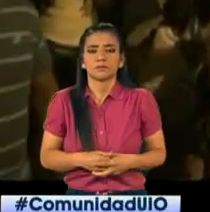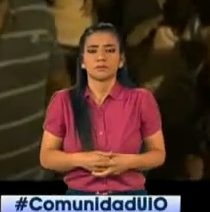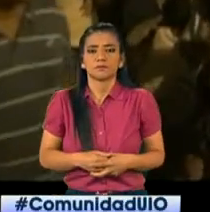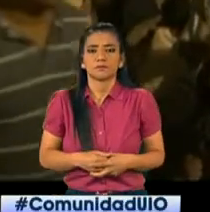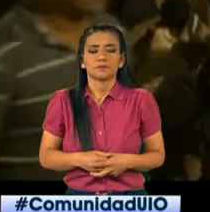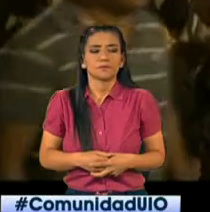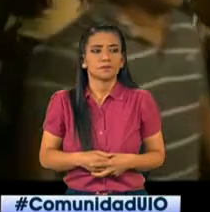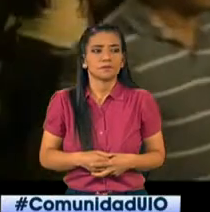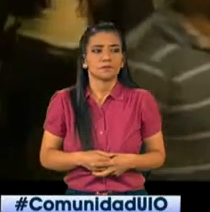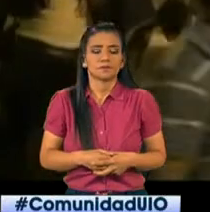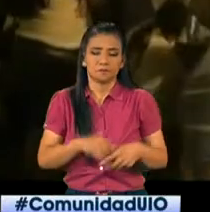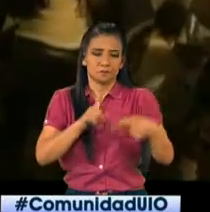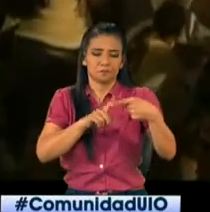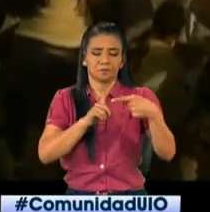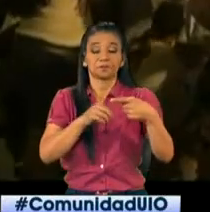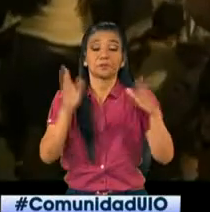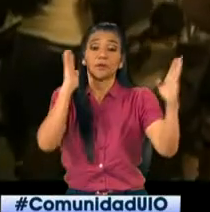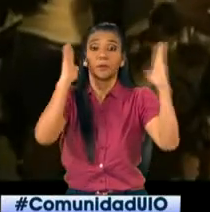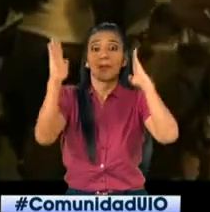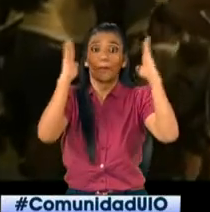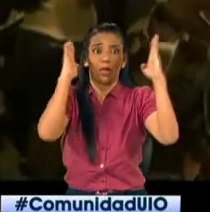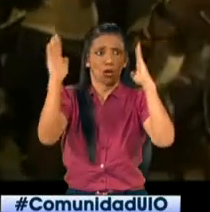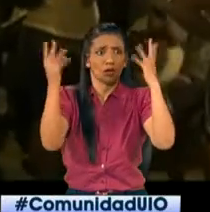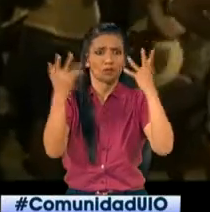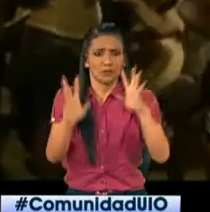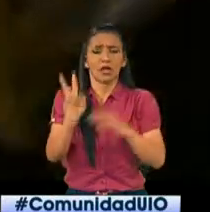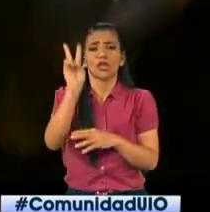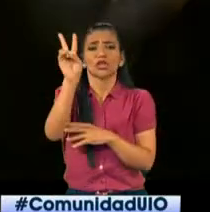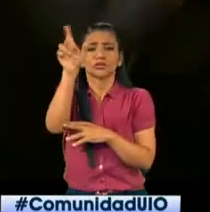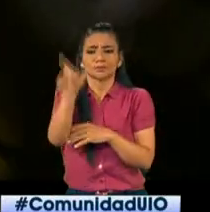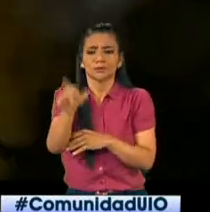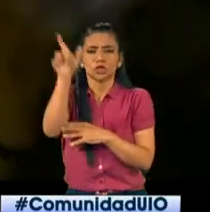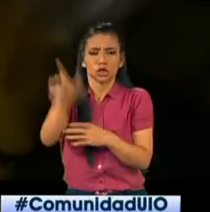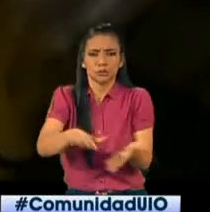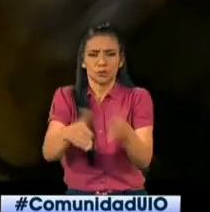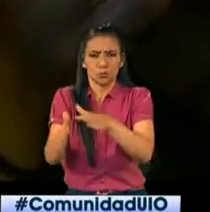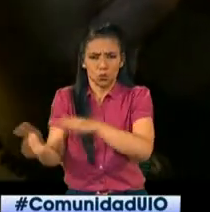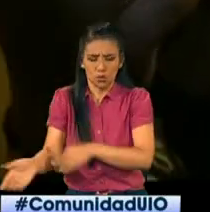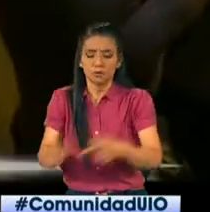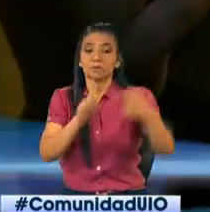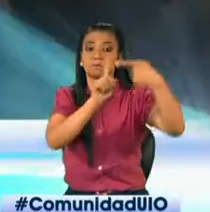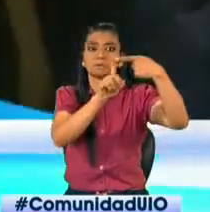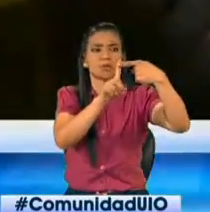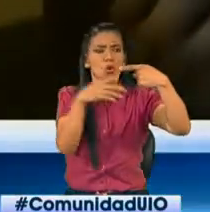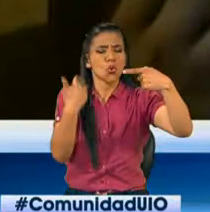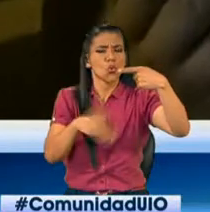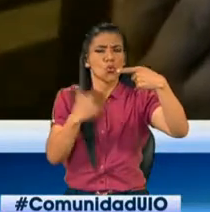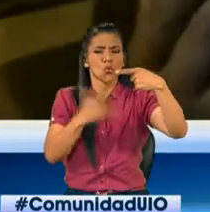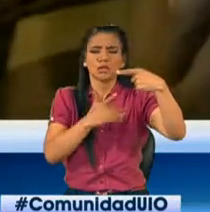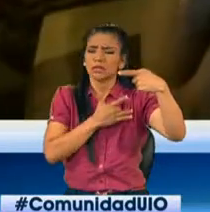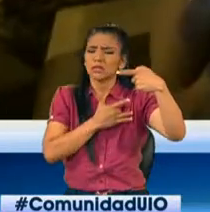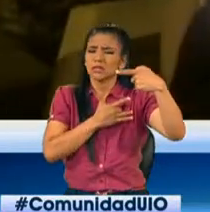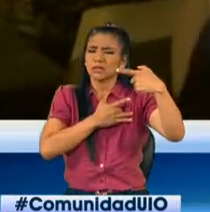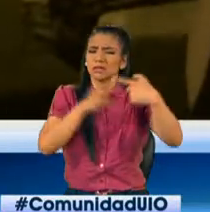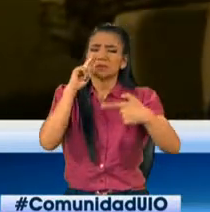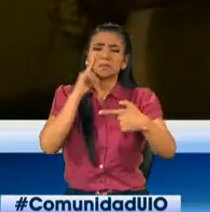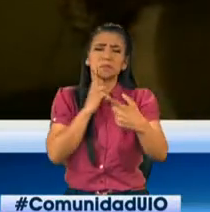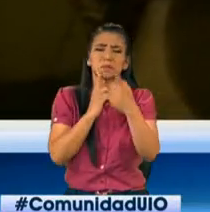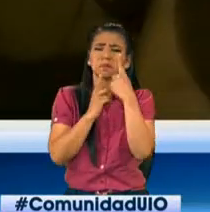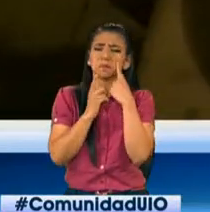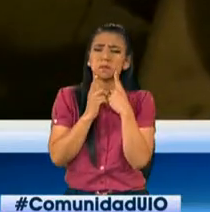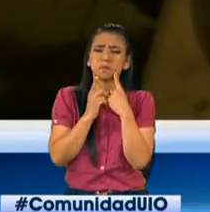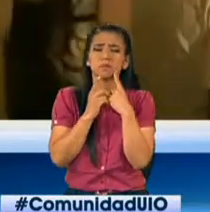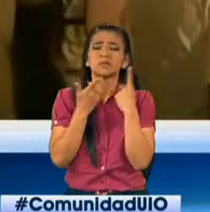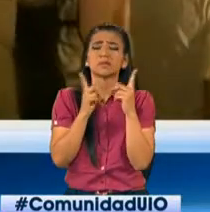Fue hasta la morgue de Babahoyo donde llegaron los cuerpos de dos hombres. El primer caso dejó a muchos con lágrimas en los ojos y un nudo en